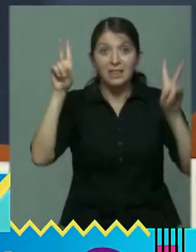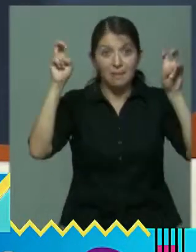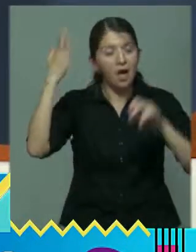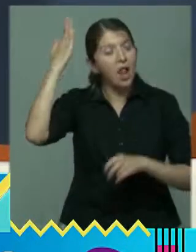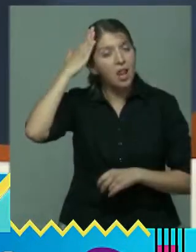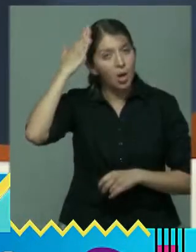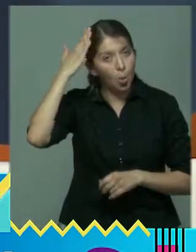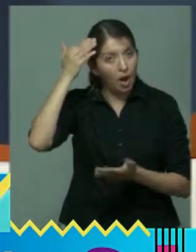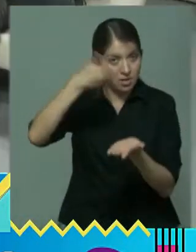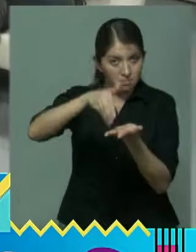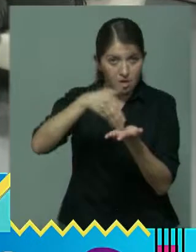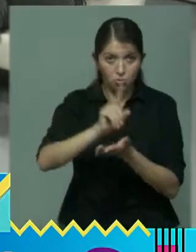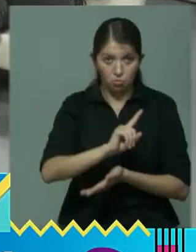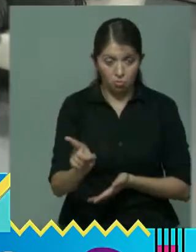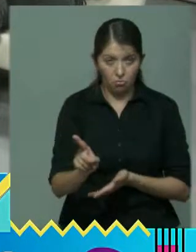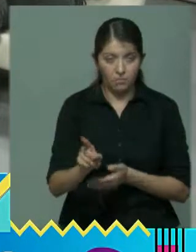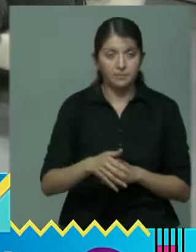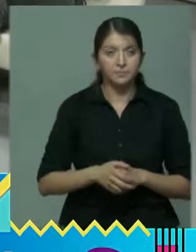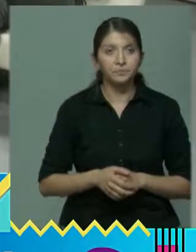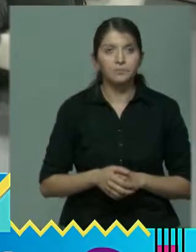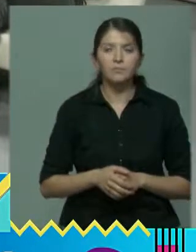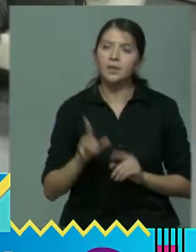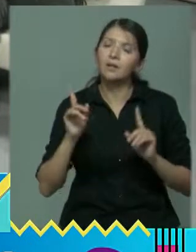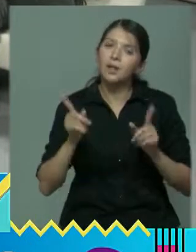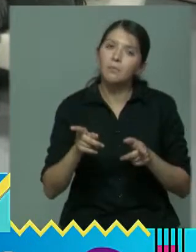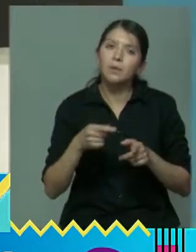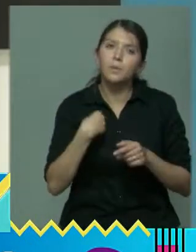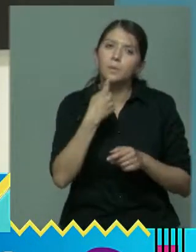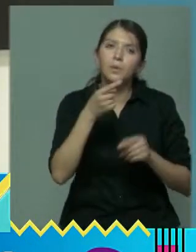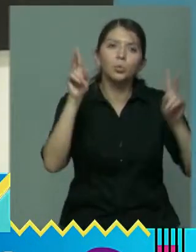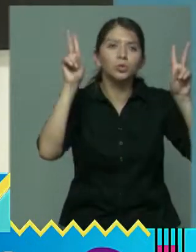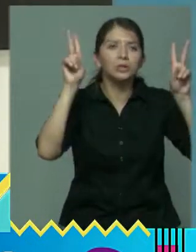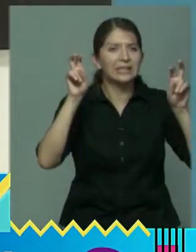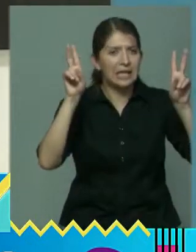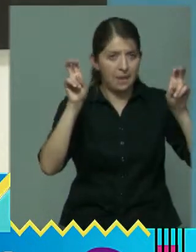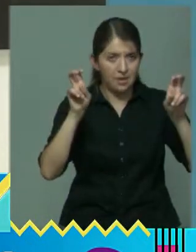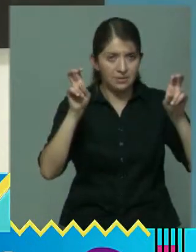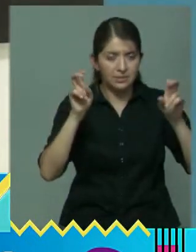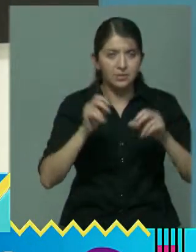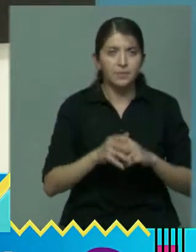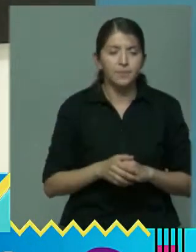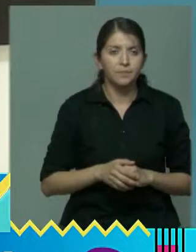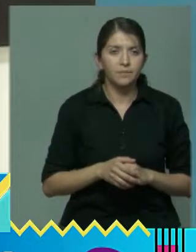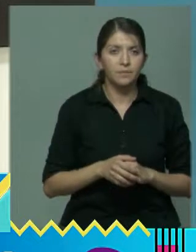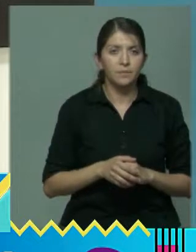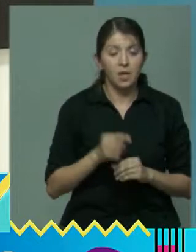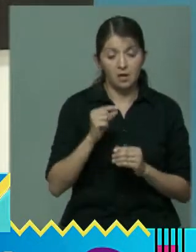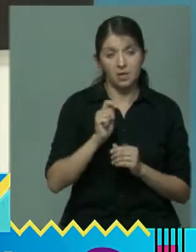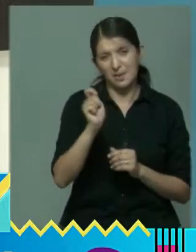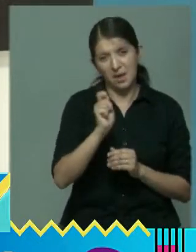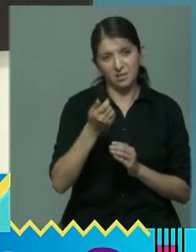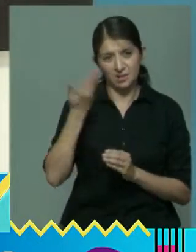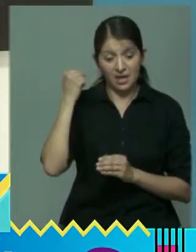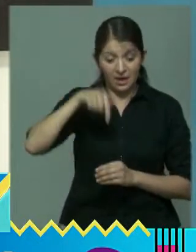y trato no discriminatorio. Y en cuanto a los contenidos, ¿cómo se manejan actualmente? Bueno, se conoció hace unos meses que